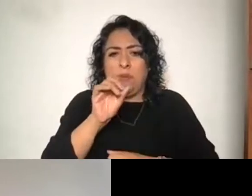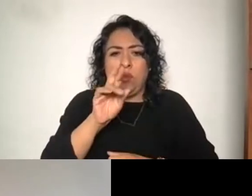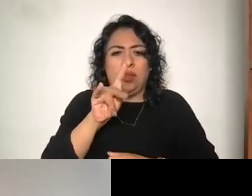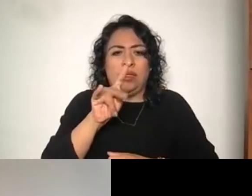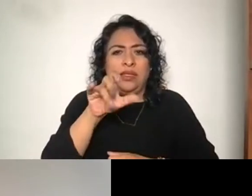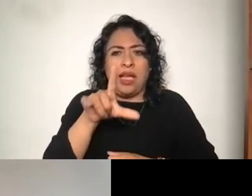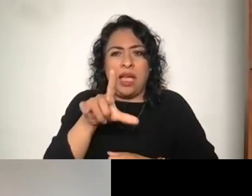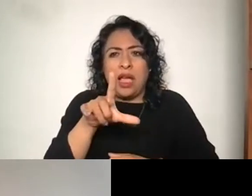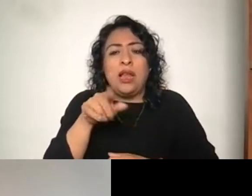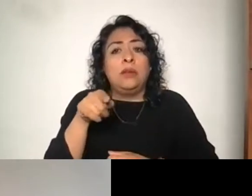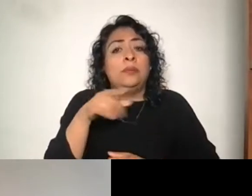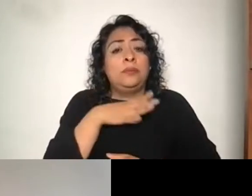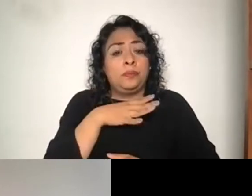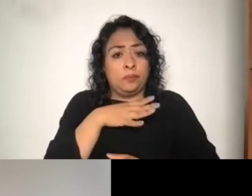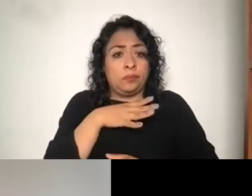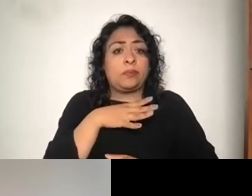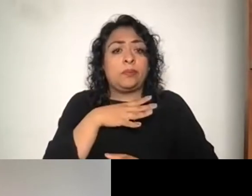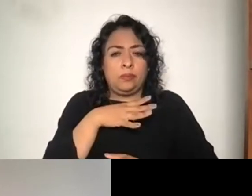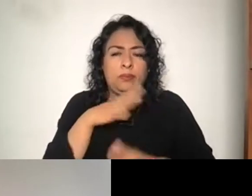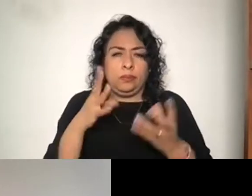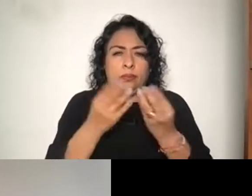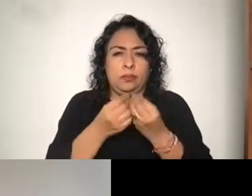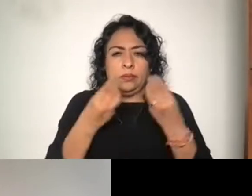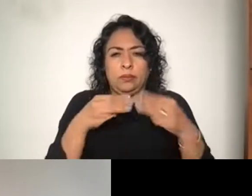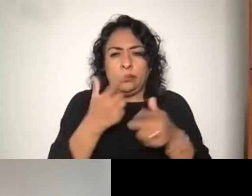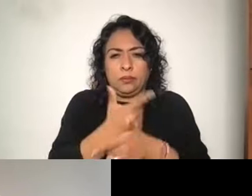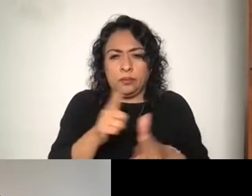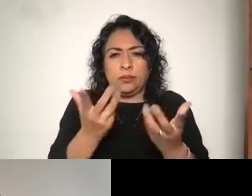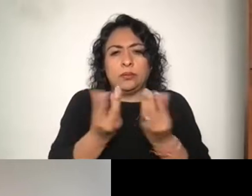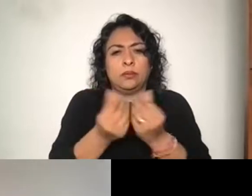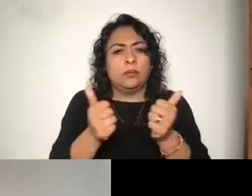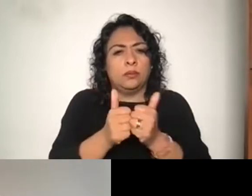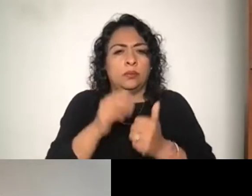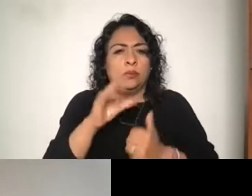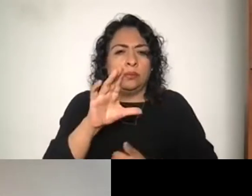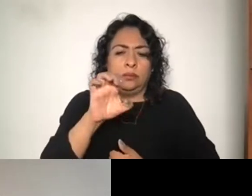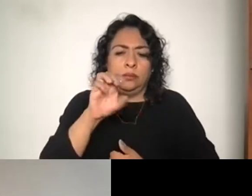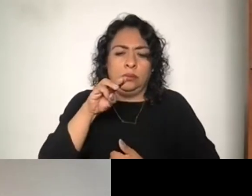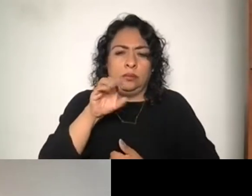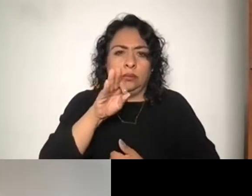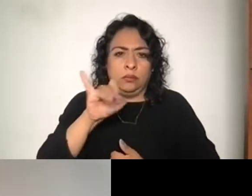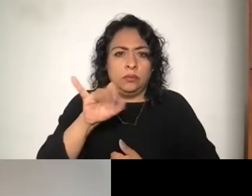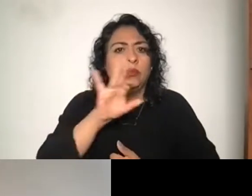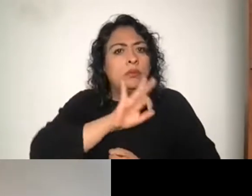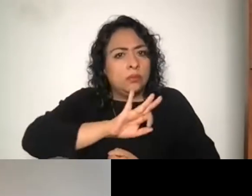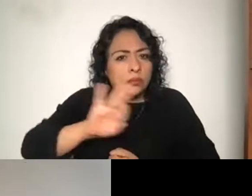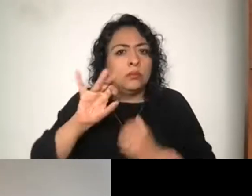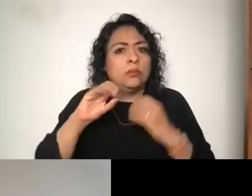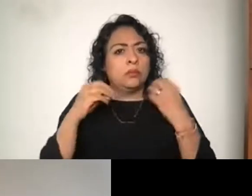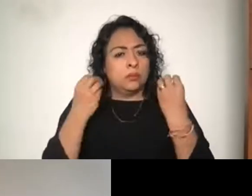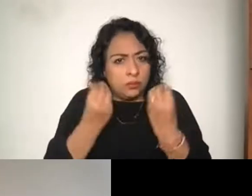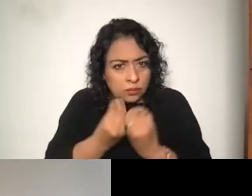portal en donde Mercado Libre junto con CEMEFI le damos la posibilidad a las